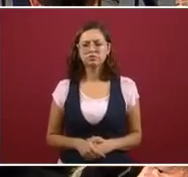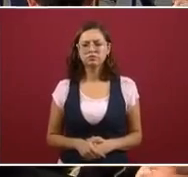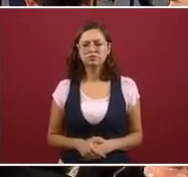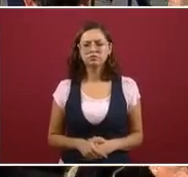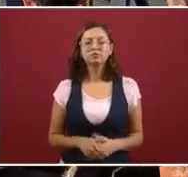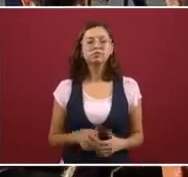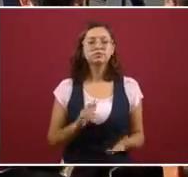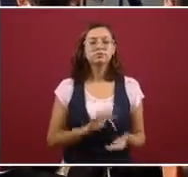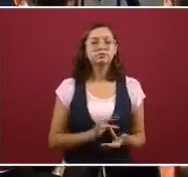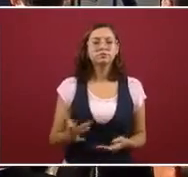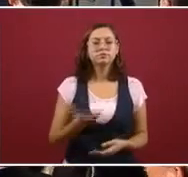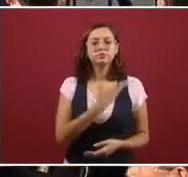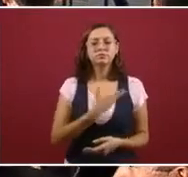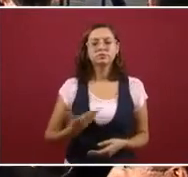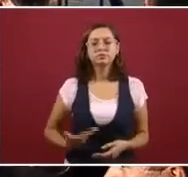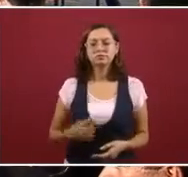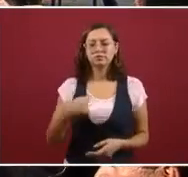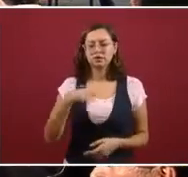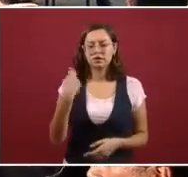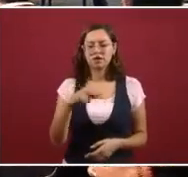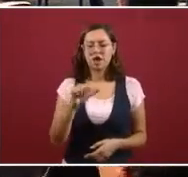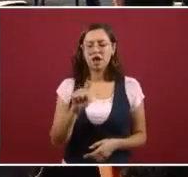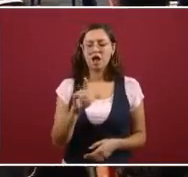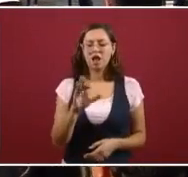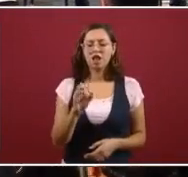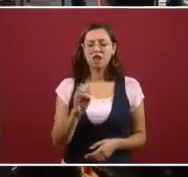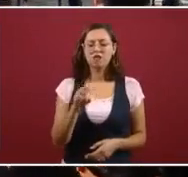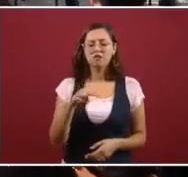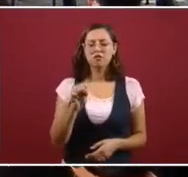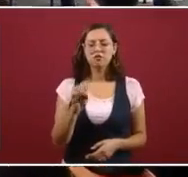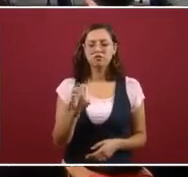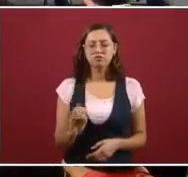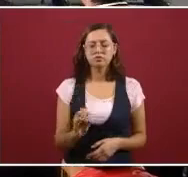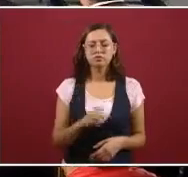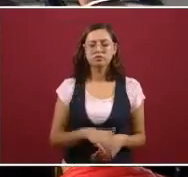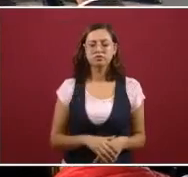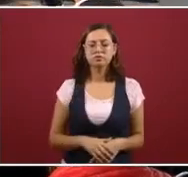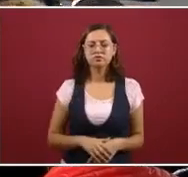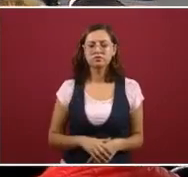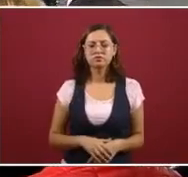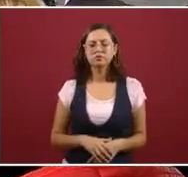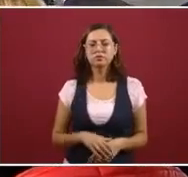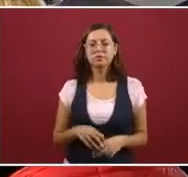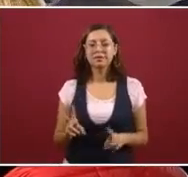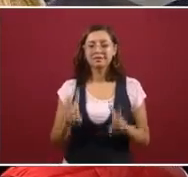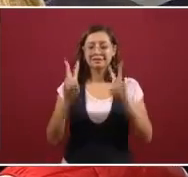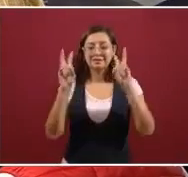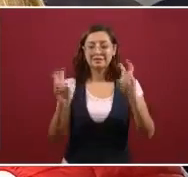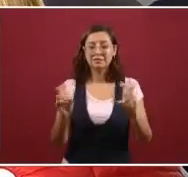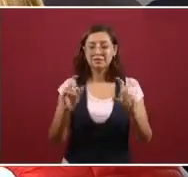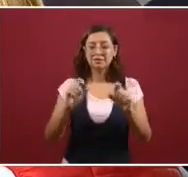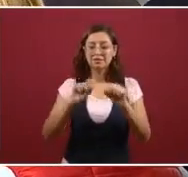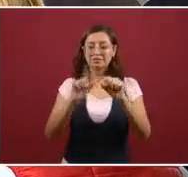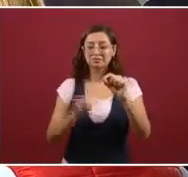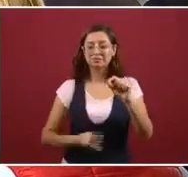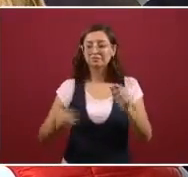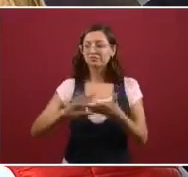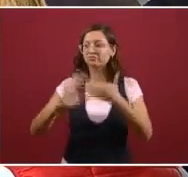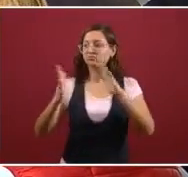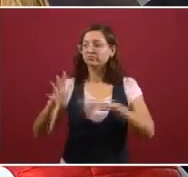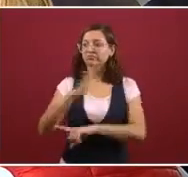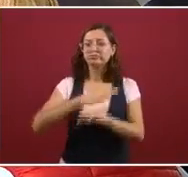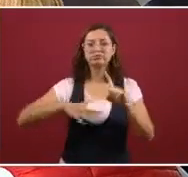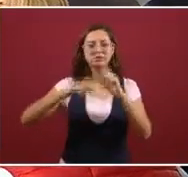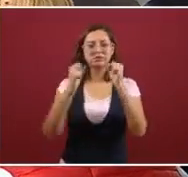Gracias, presidente. Alfonso Barrena, Secretaría de Raza. Preguntar sobre el tema de la inseguridad. ¿Realmente usted cree que su gobierno cuenta con el